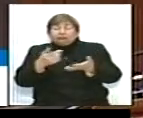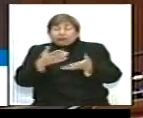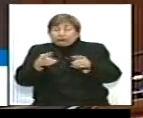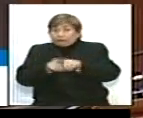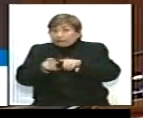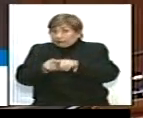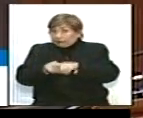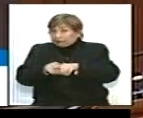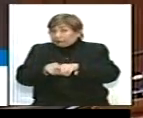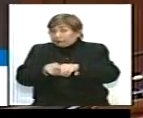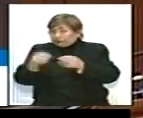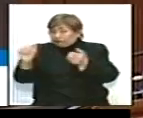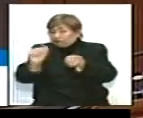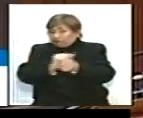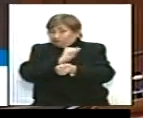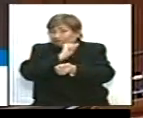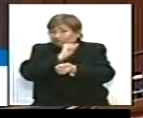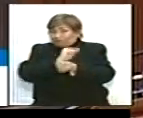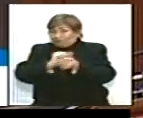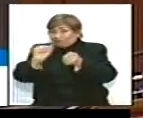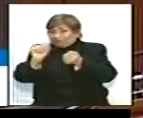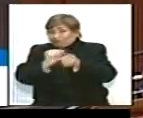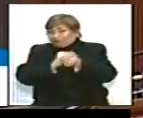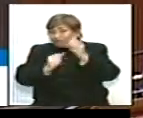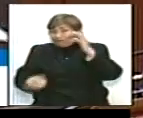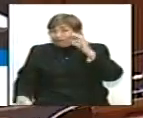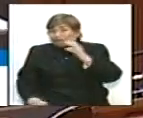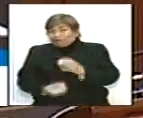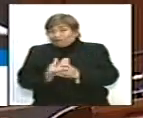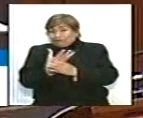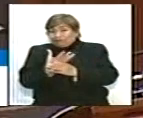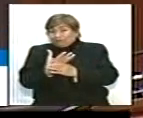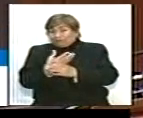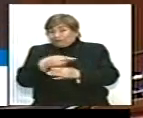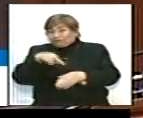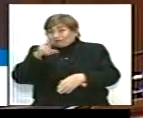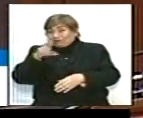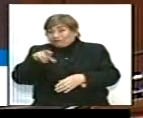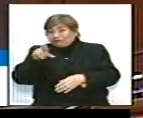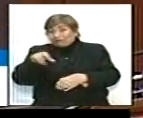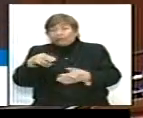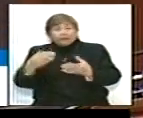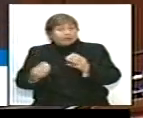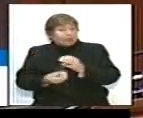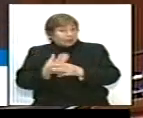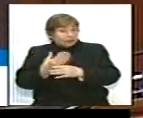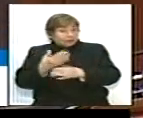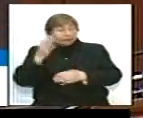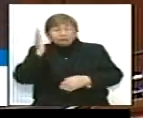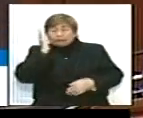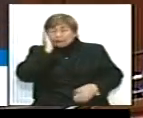también destruir Arequipa? ¿La región de Arequipa? Sabemos